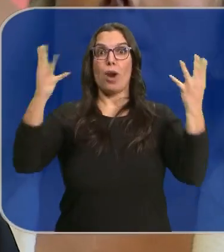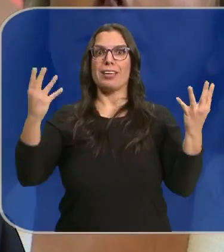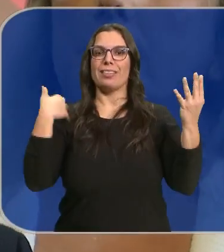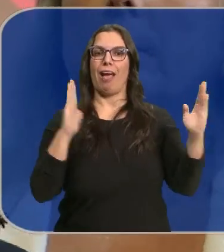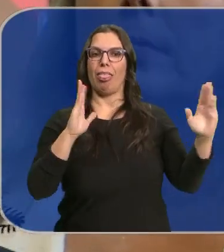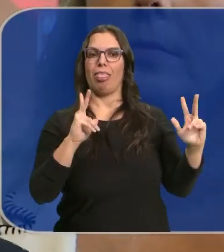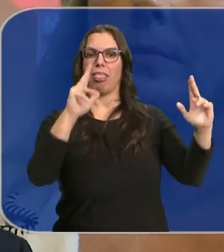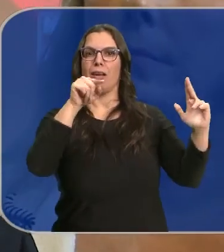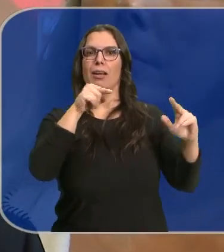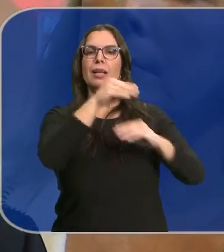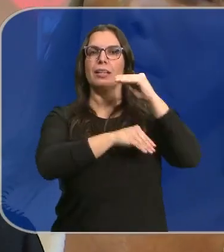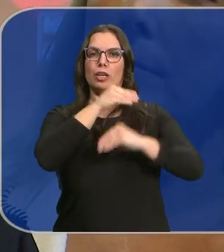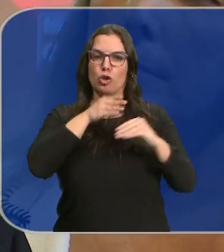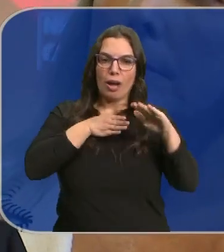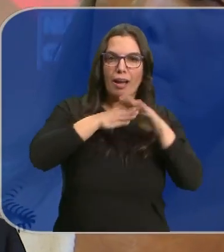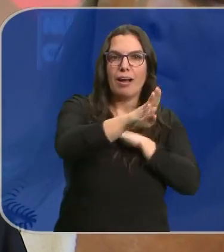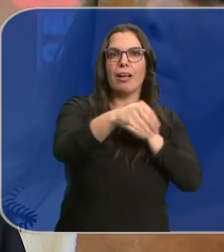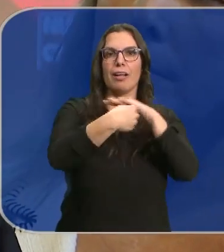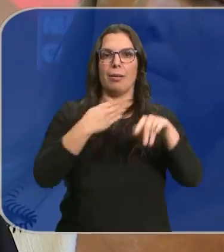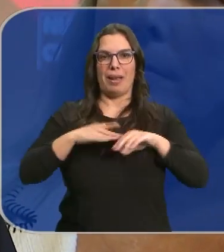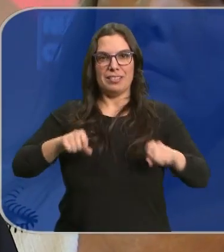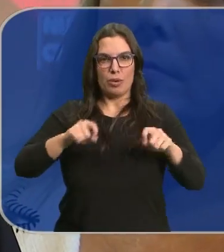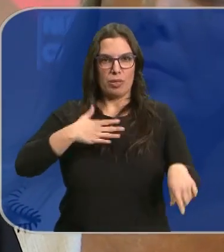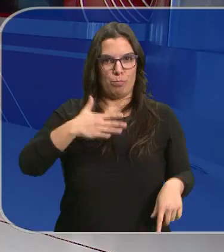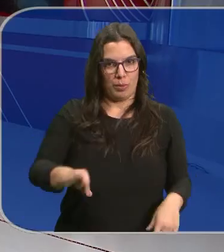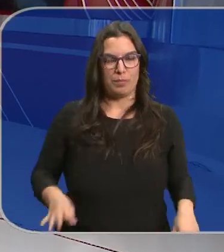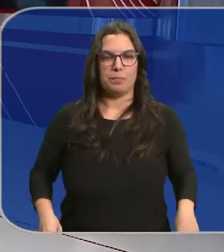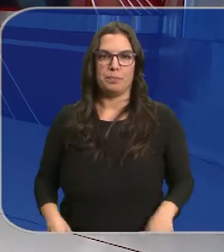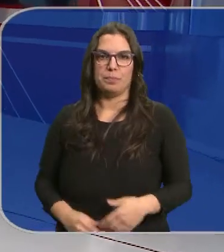¿no?, para que las personas que utilizaban silla de ruedas pudieran utilizarlo.